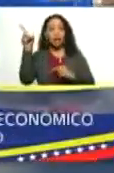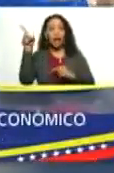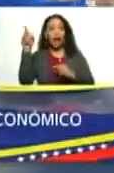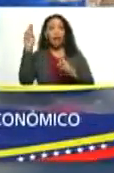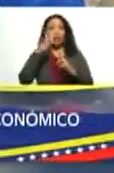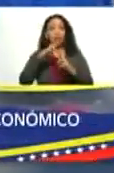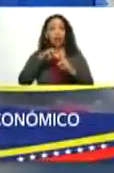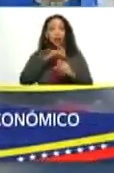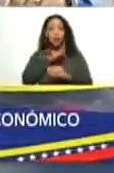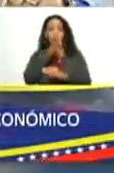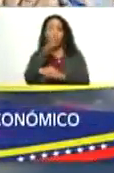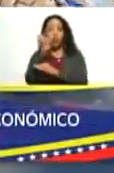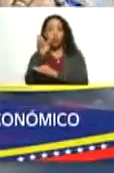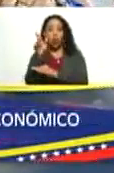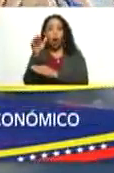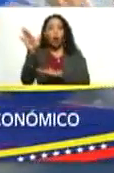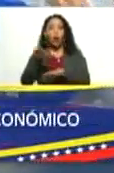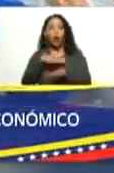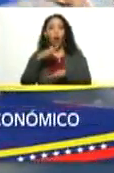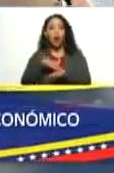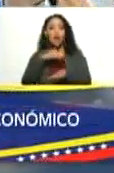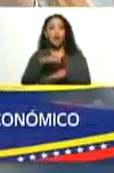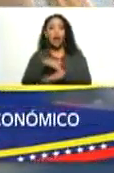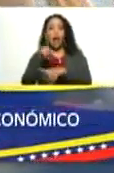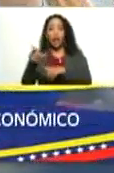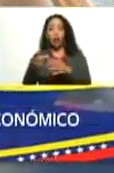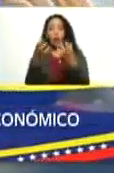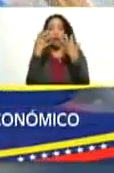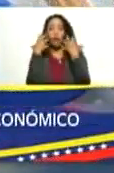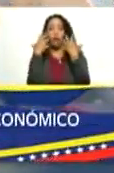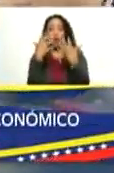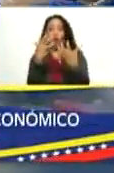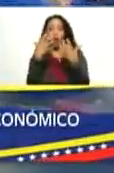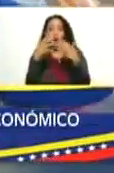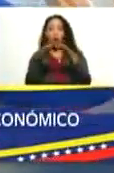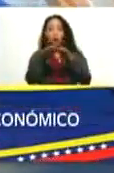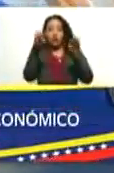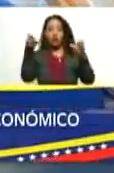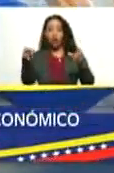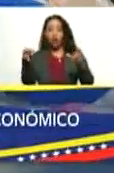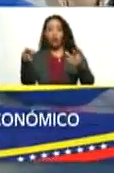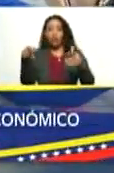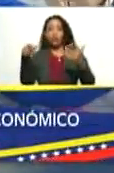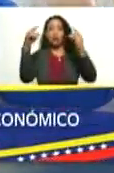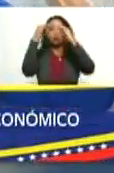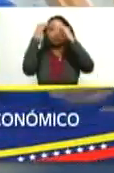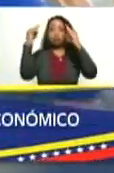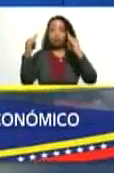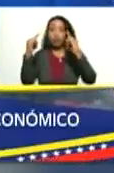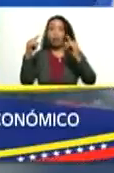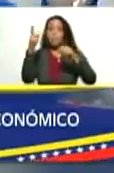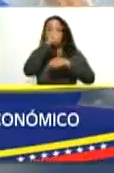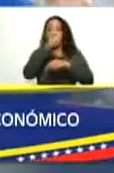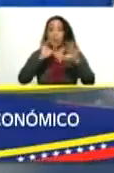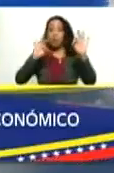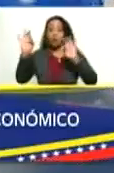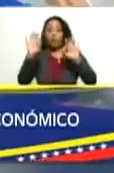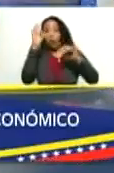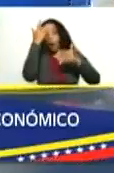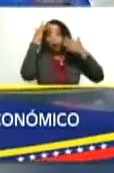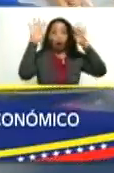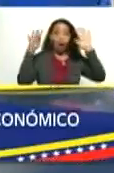ya el jueves, eso estaba full de tarima, de kiosco, la gente preparando los